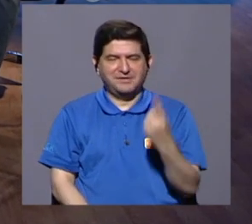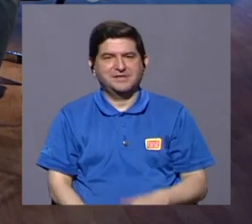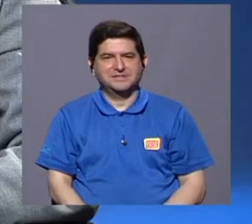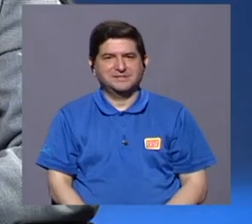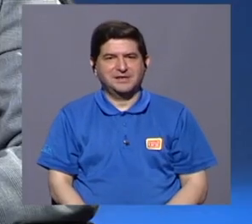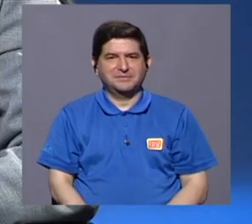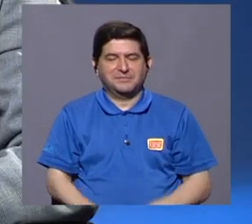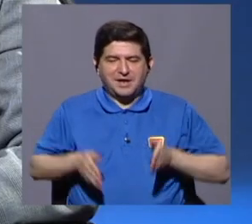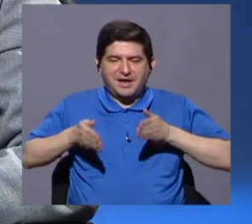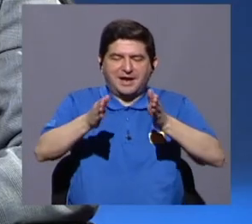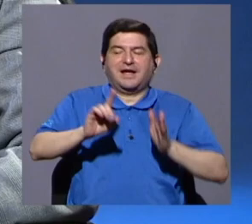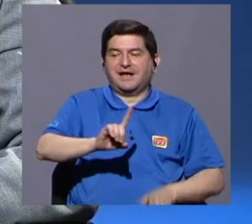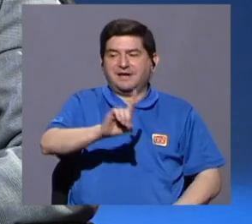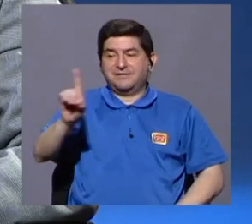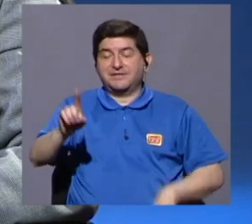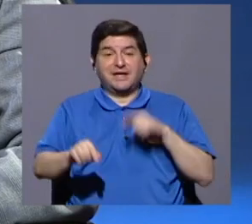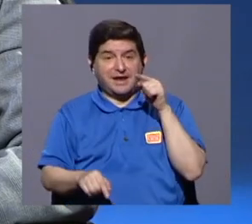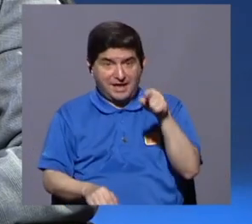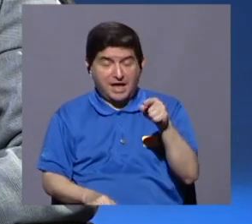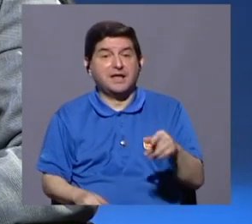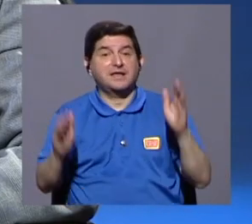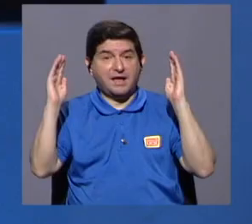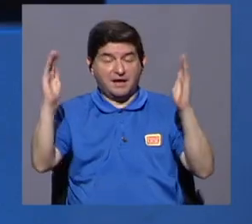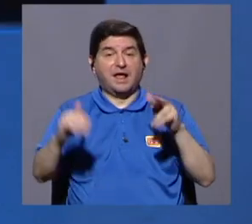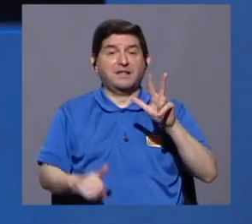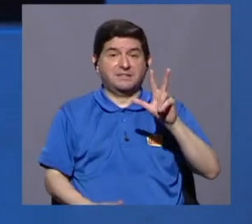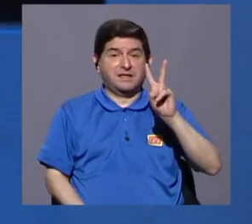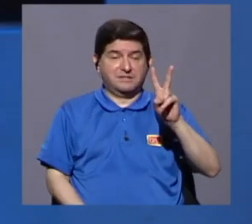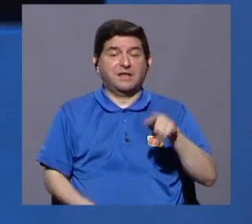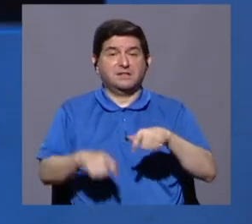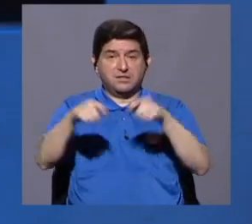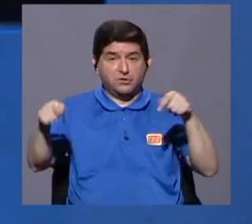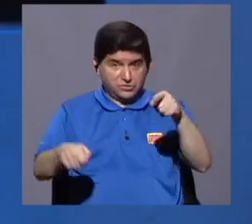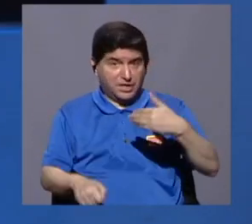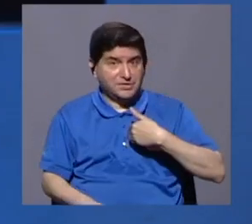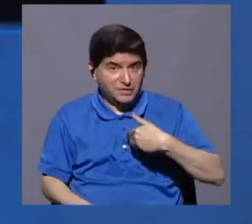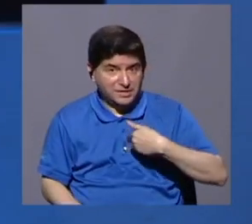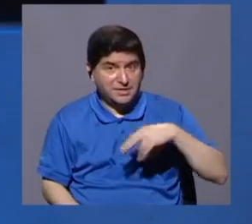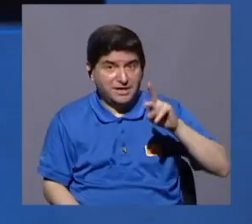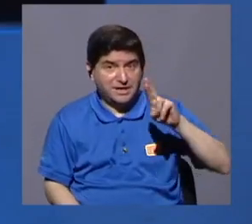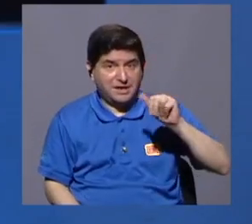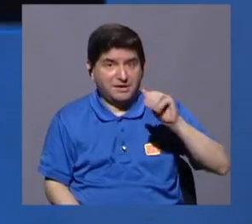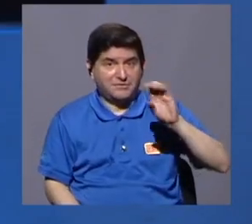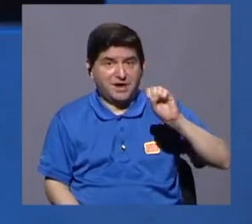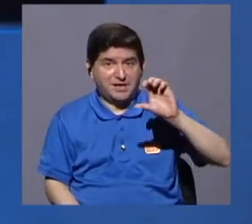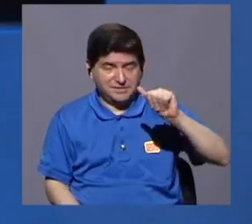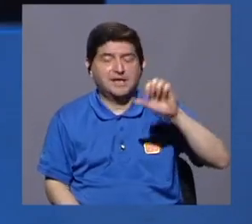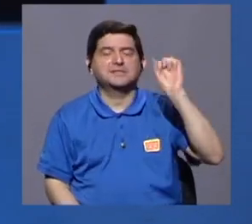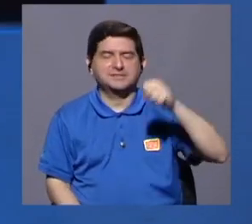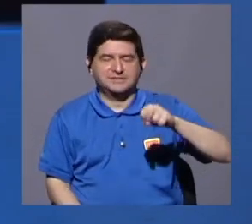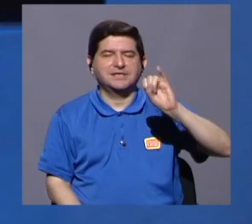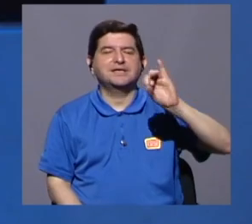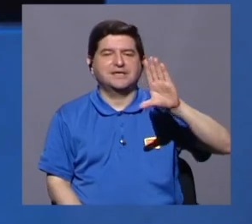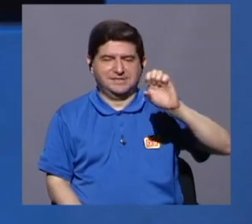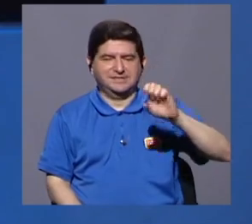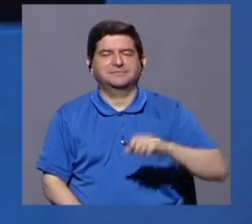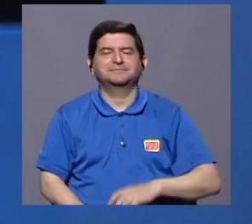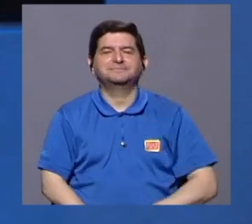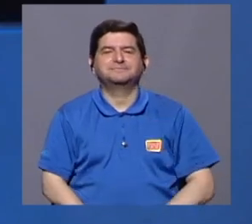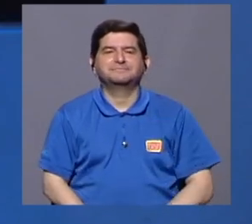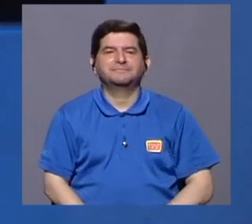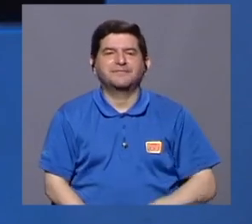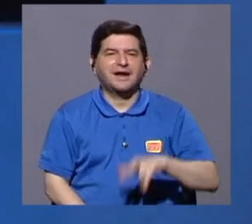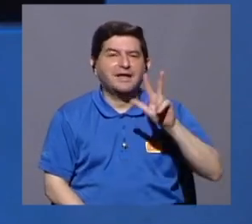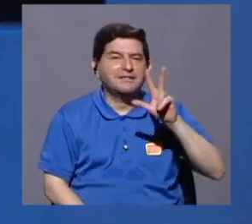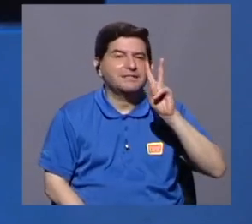y esa antena es bastante grande 32 metros del sur de raxó eso es de racsa verdad hélice entonces éste